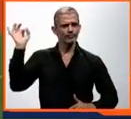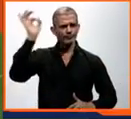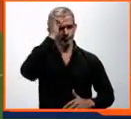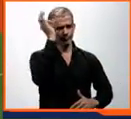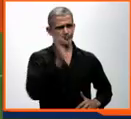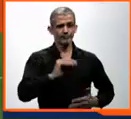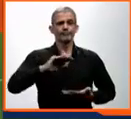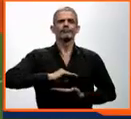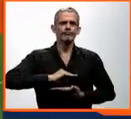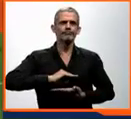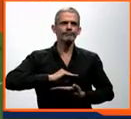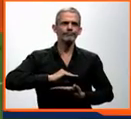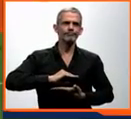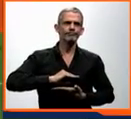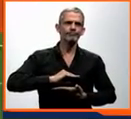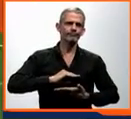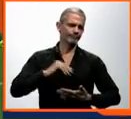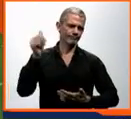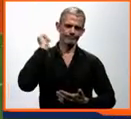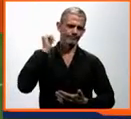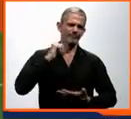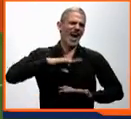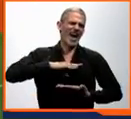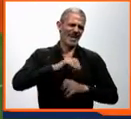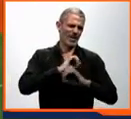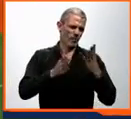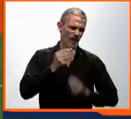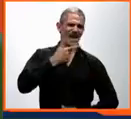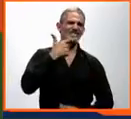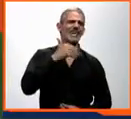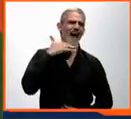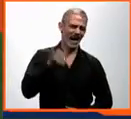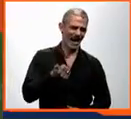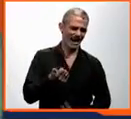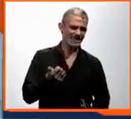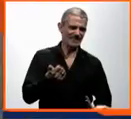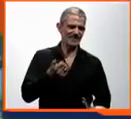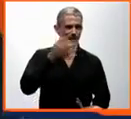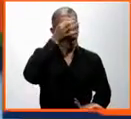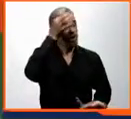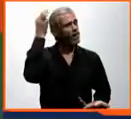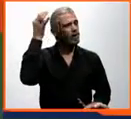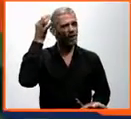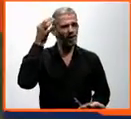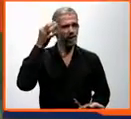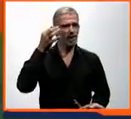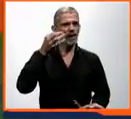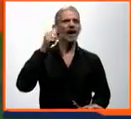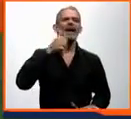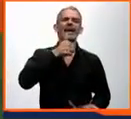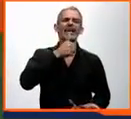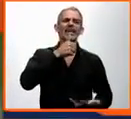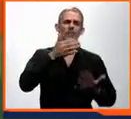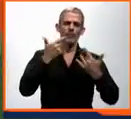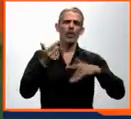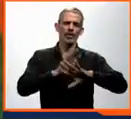gol, nuevamente, quizás una mal salida de Saja, había entrado Cruzener, la peina casi en el final. Quilmes tiene la